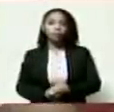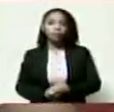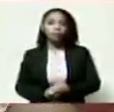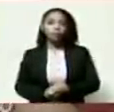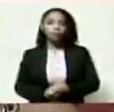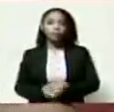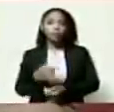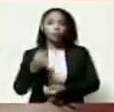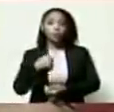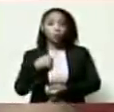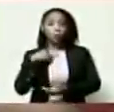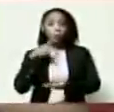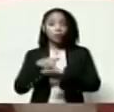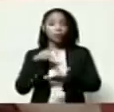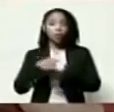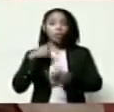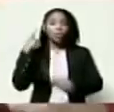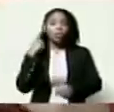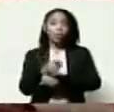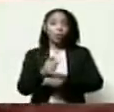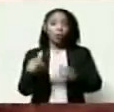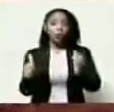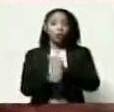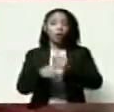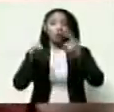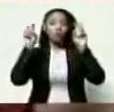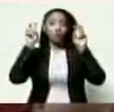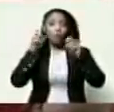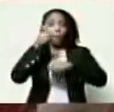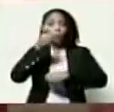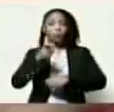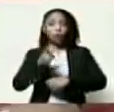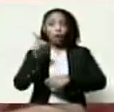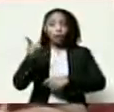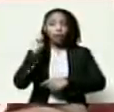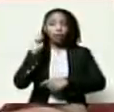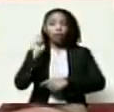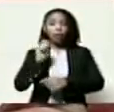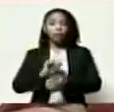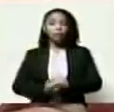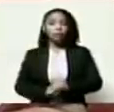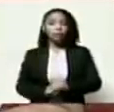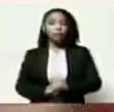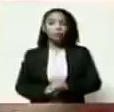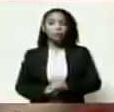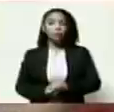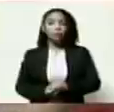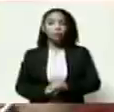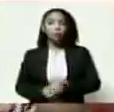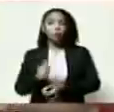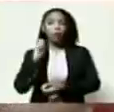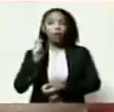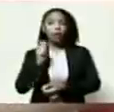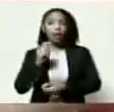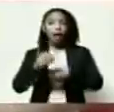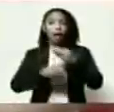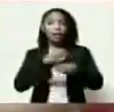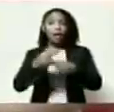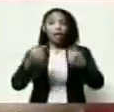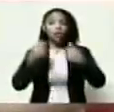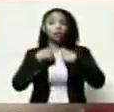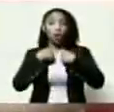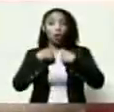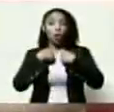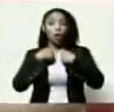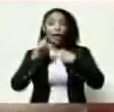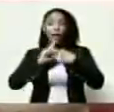Yo, militante, debo conseguir un nuevo militante. Es una tarea. Una cosa realizable. Yo, alguien